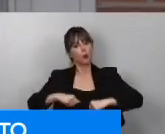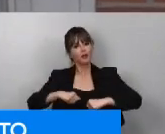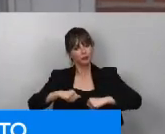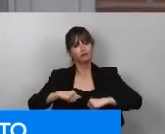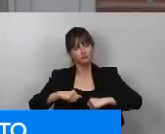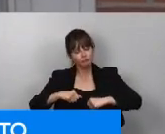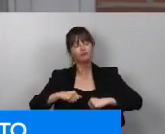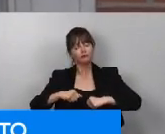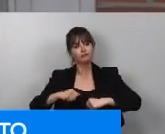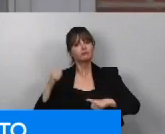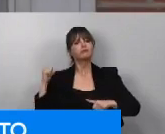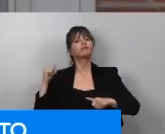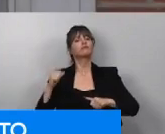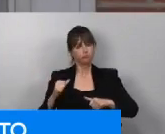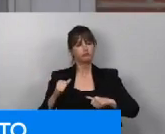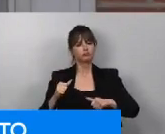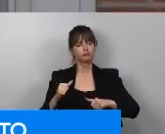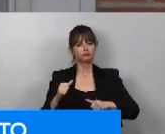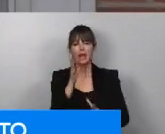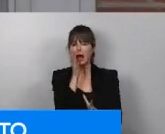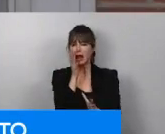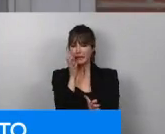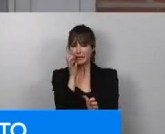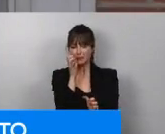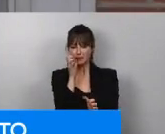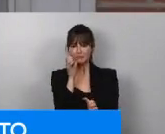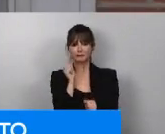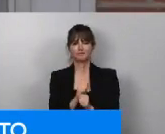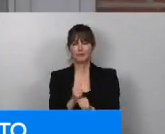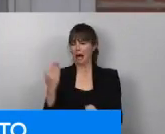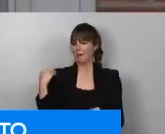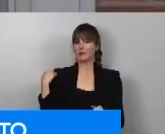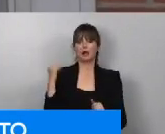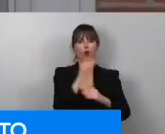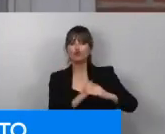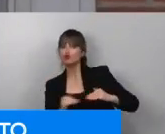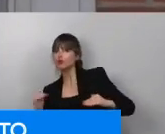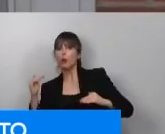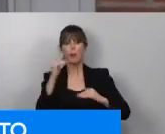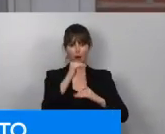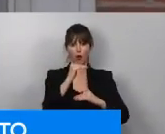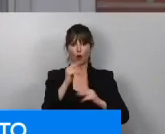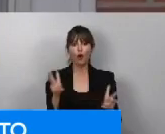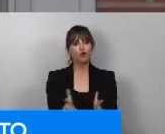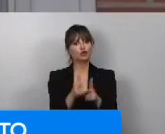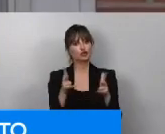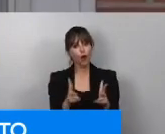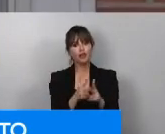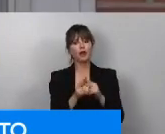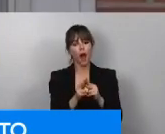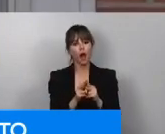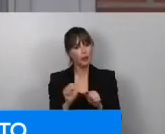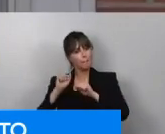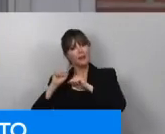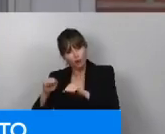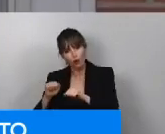generoso supo sobreponerse a las terribles y profundas heridas del peor de sus pasados una sociedad que consiguió vencer de manera